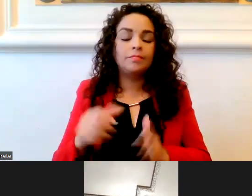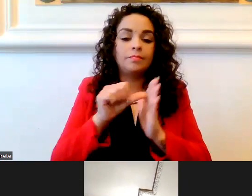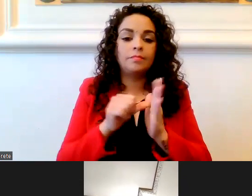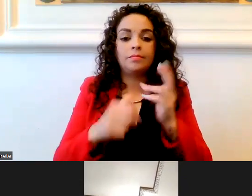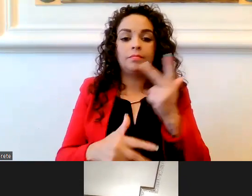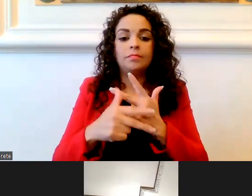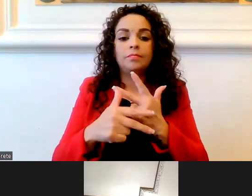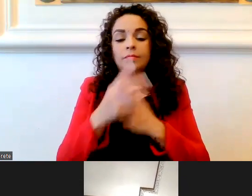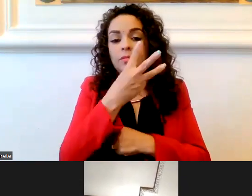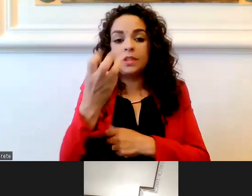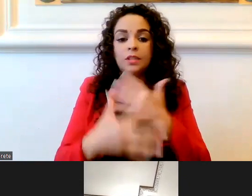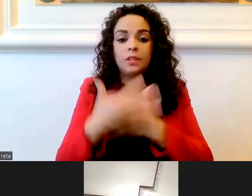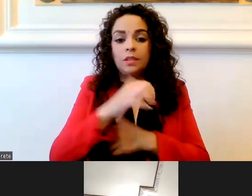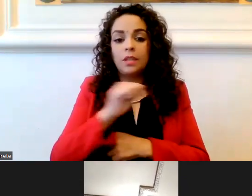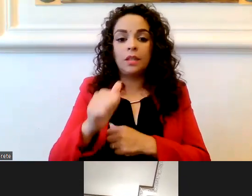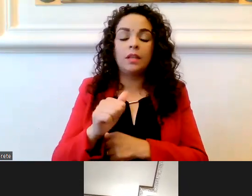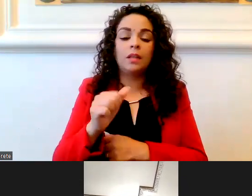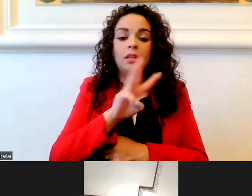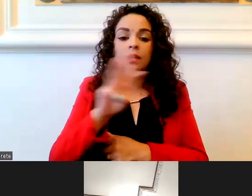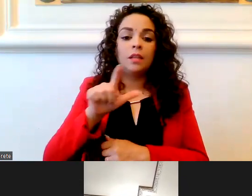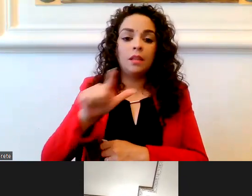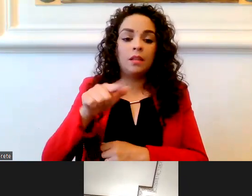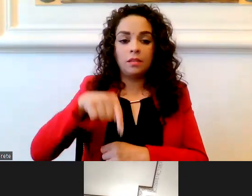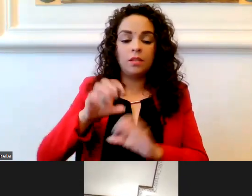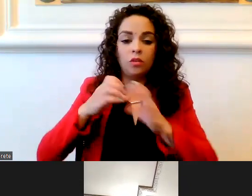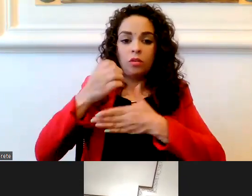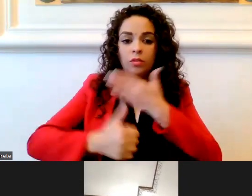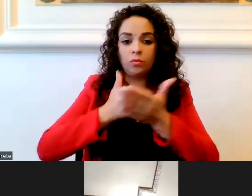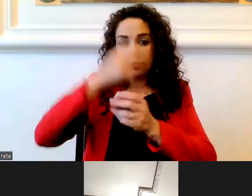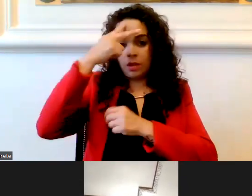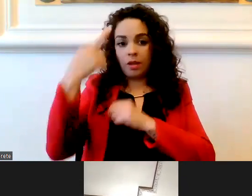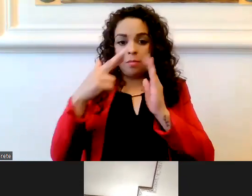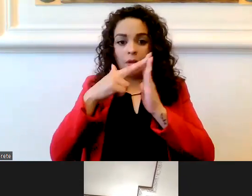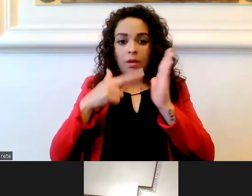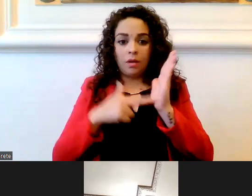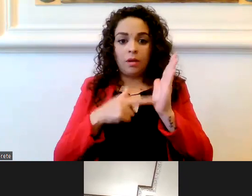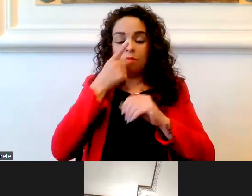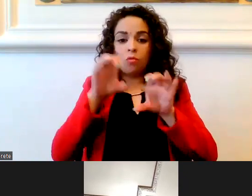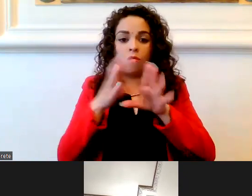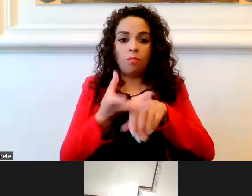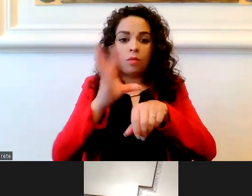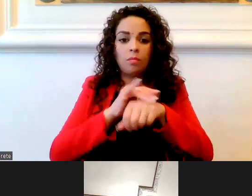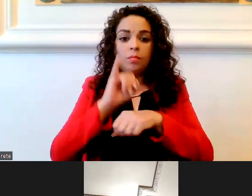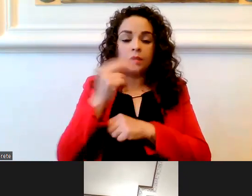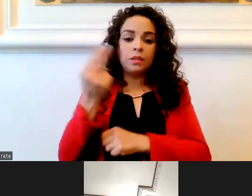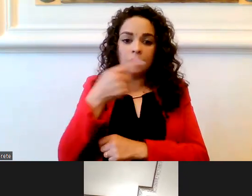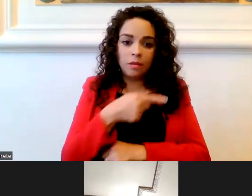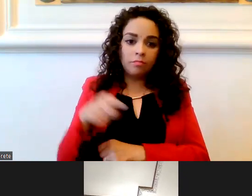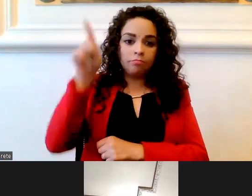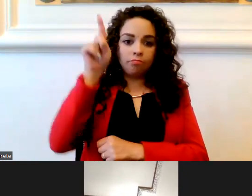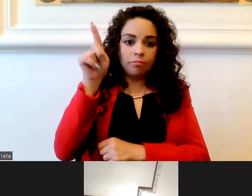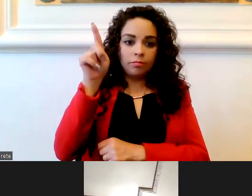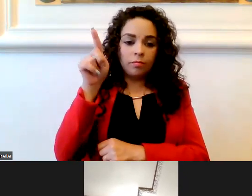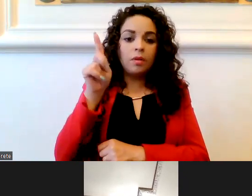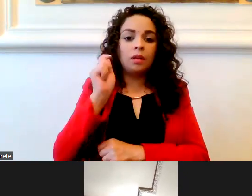del Congreso de la Ciudad de México establecen el procedimiento de autorizaciones de las salidas oficiales que incluye que la mesa directiva la turne